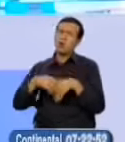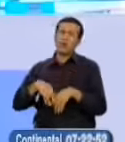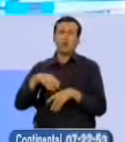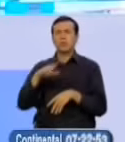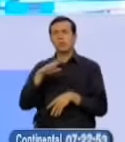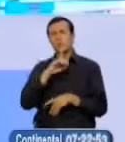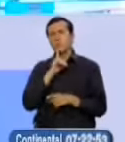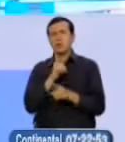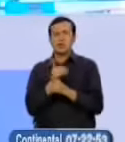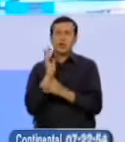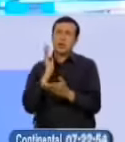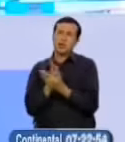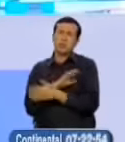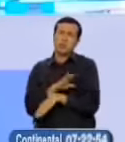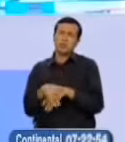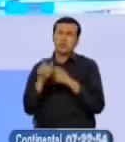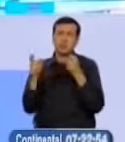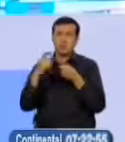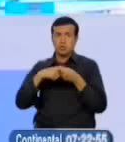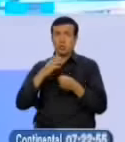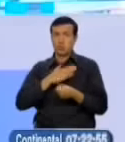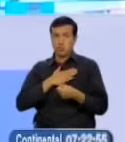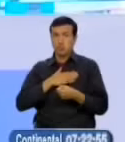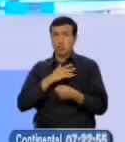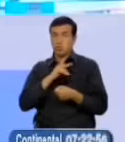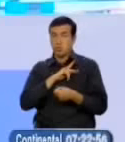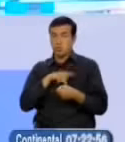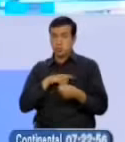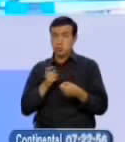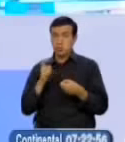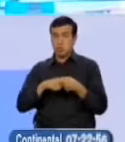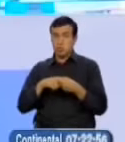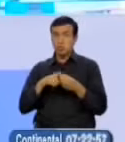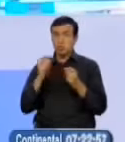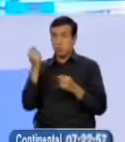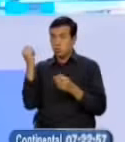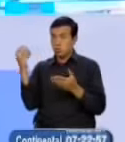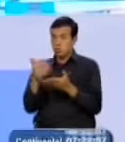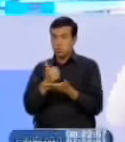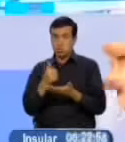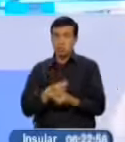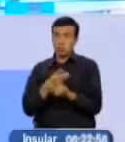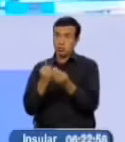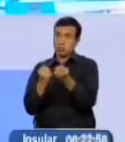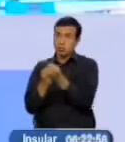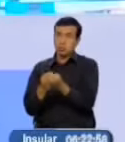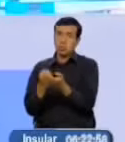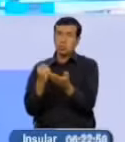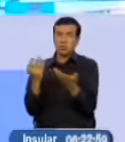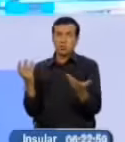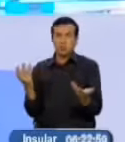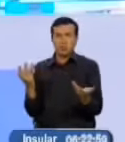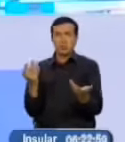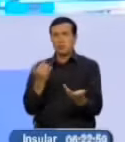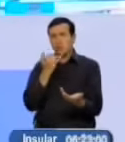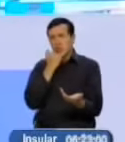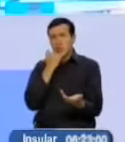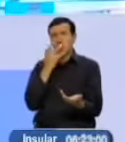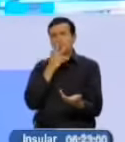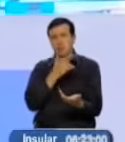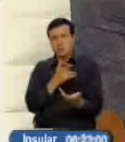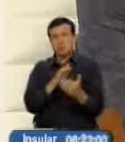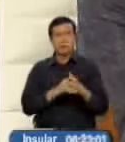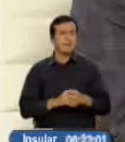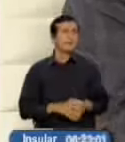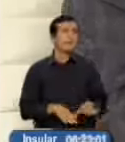poco más, hay que todos los usuarios, yo soy usuaria de la medicina prepagada, tenemos que hacer una colecta para poderles ayudar a aportar, porque es totalmente falso. Pero